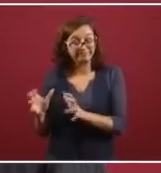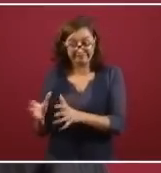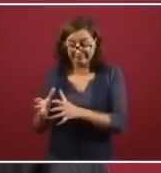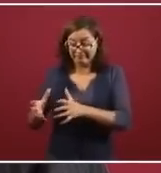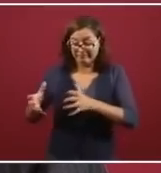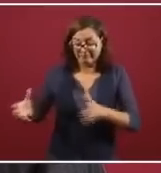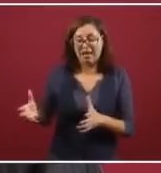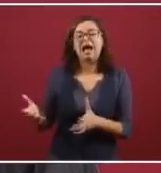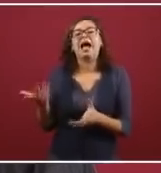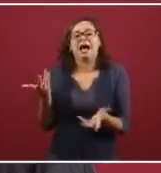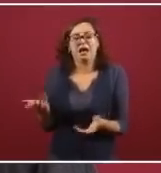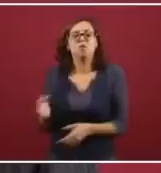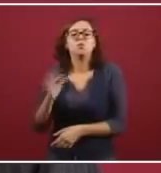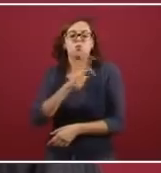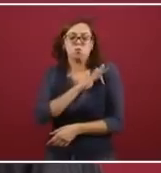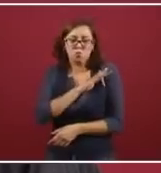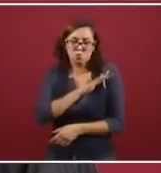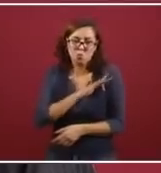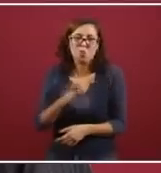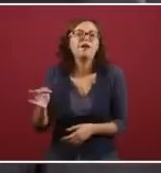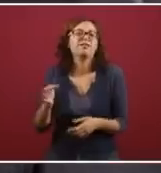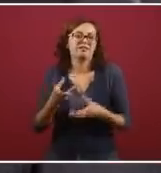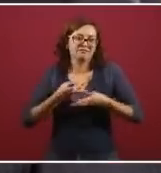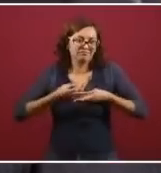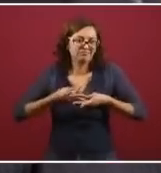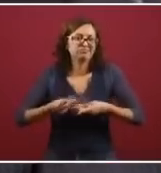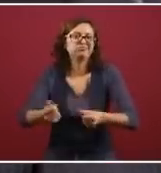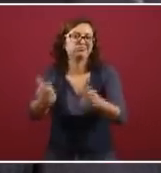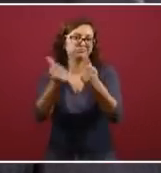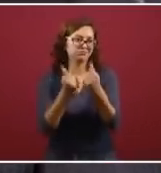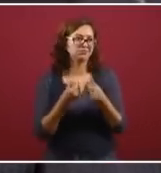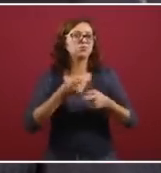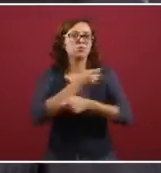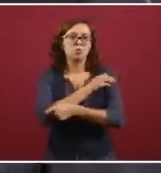y poder distribuir